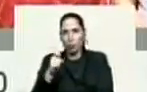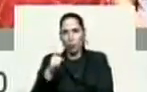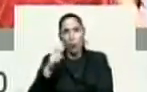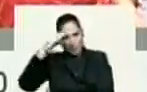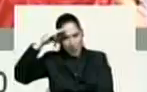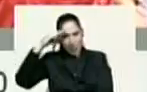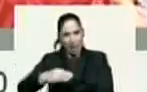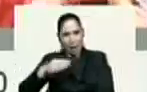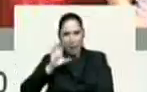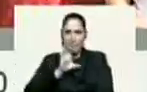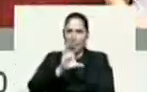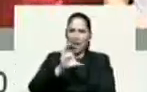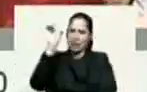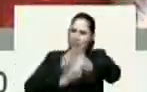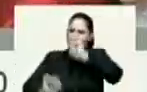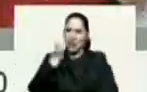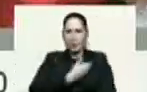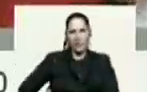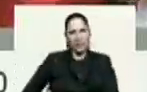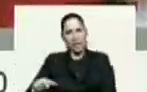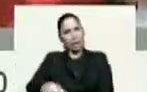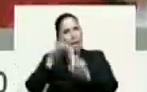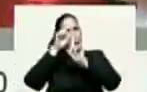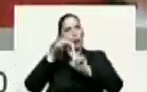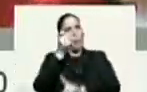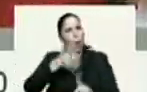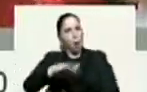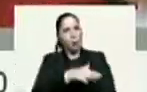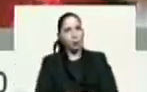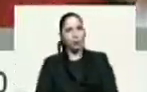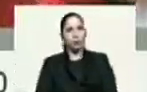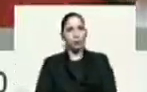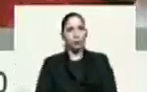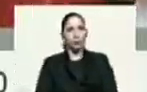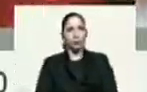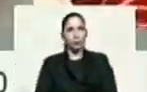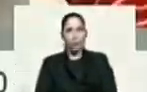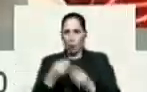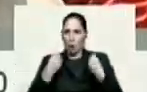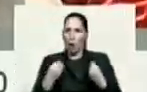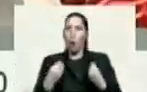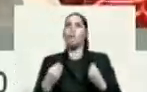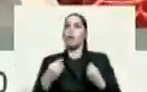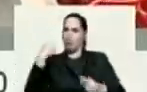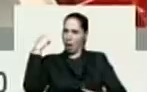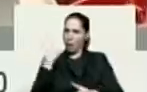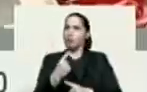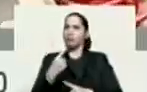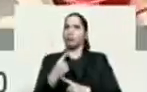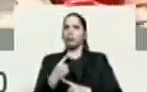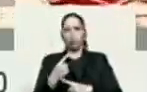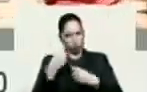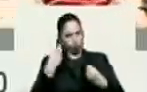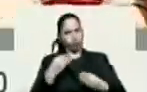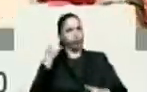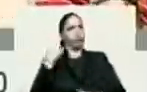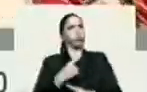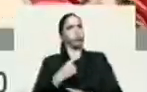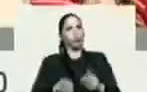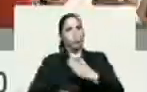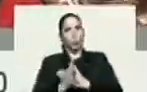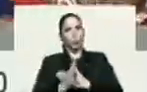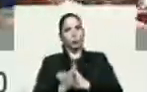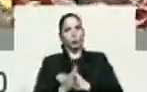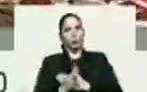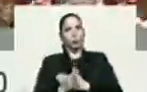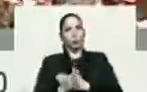que defienden a un presidente electo por un pueblo. Como corresponde, como debe ser.